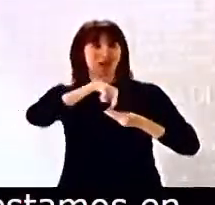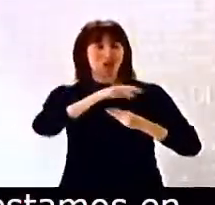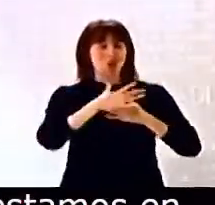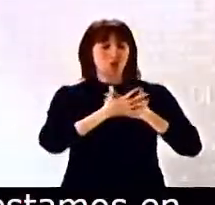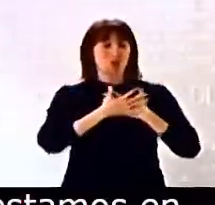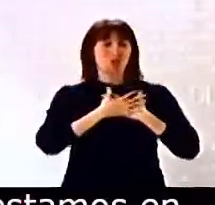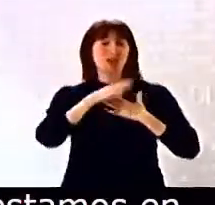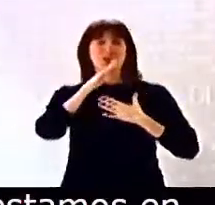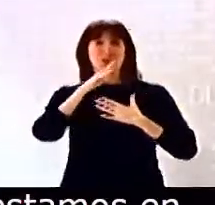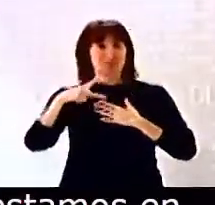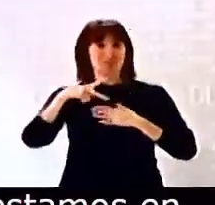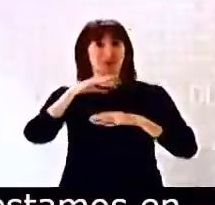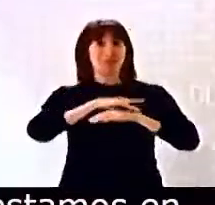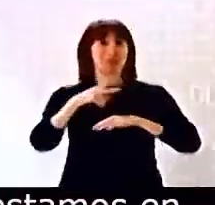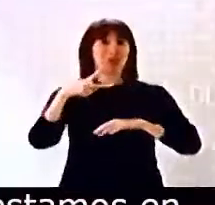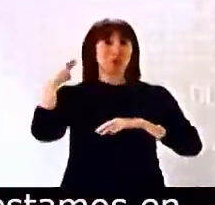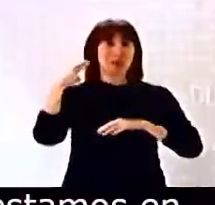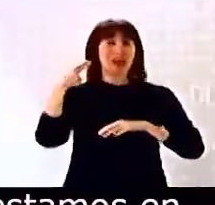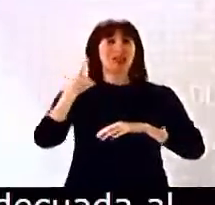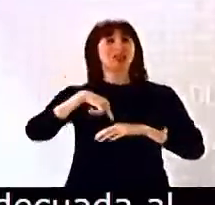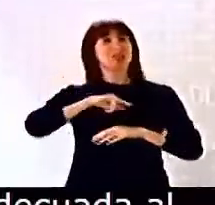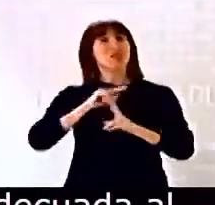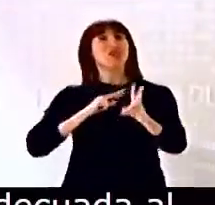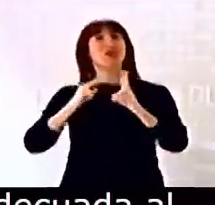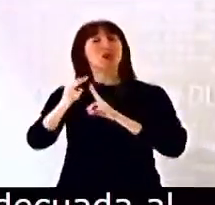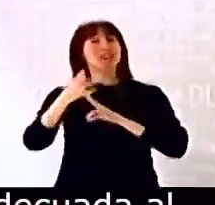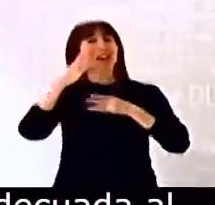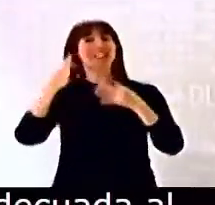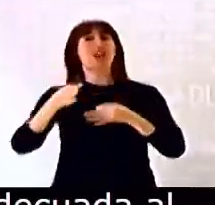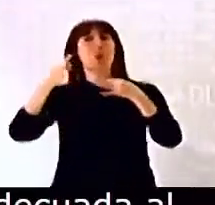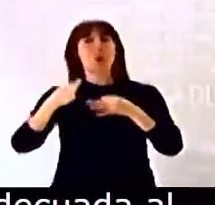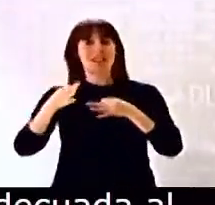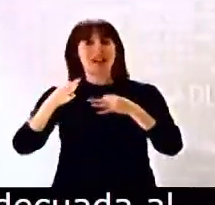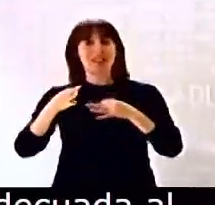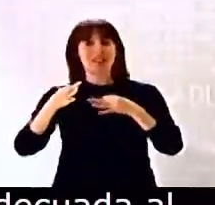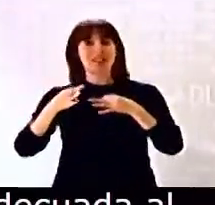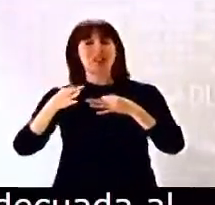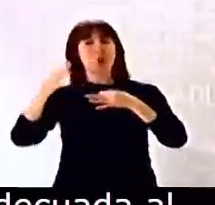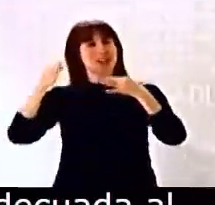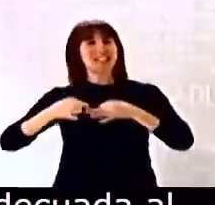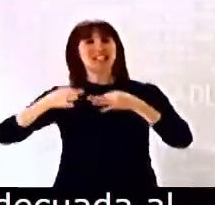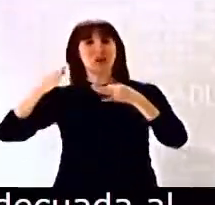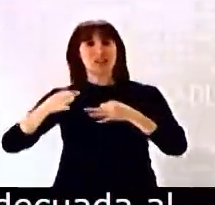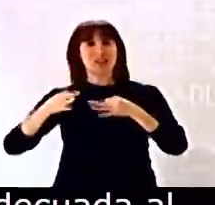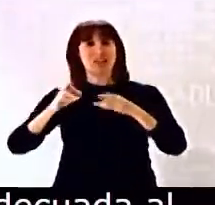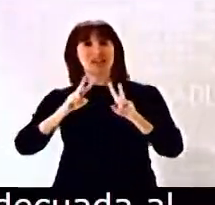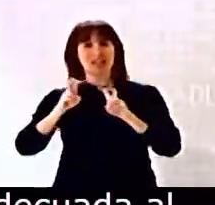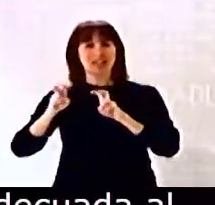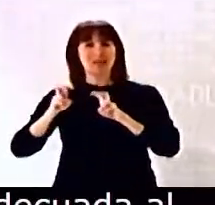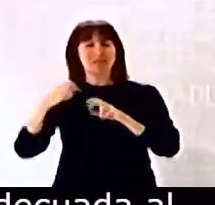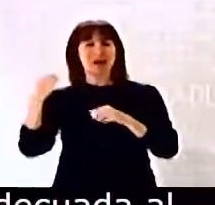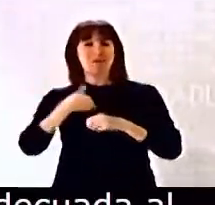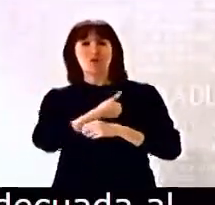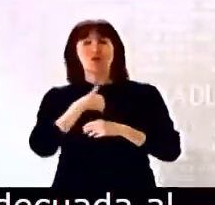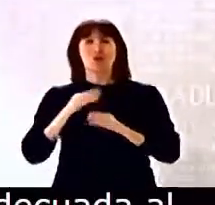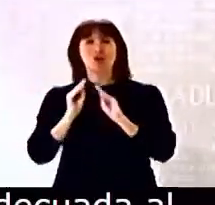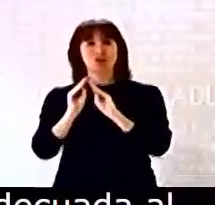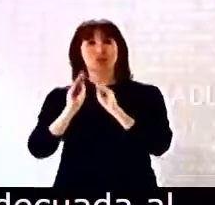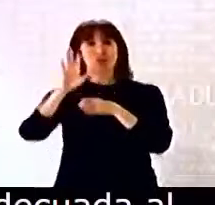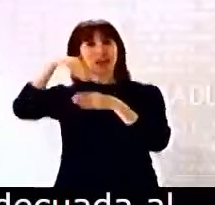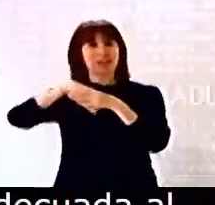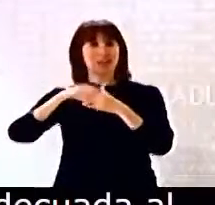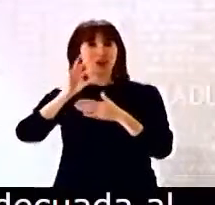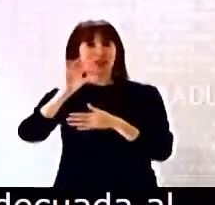médicos jubilados y los colegios de médicos una seguridad jurídica en el desempeño de su función dentro del